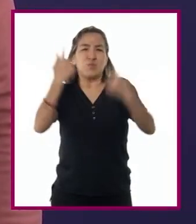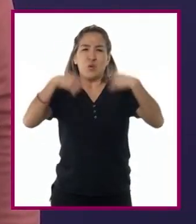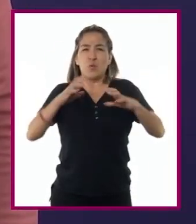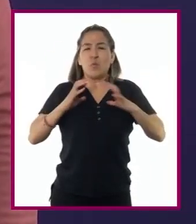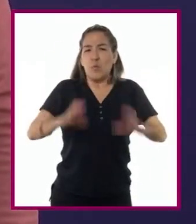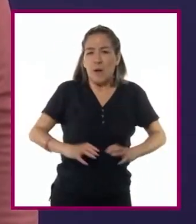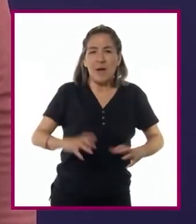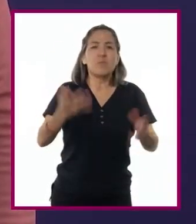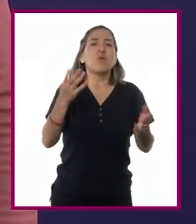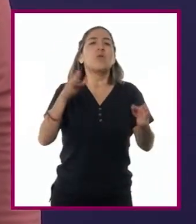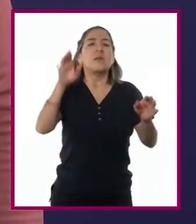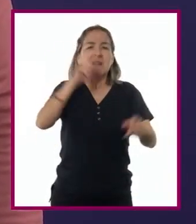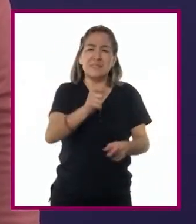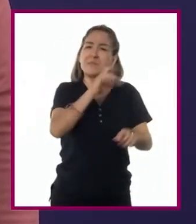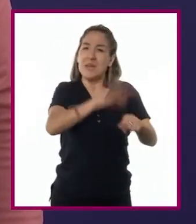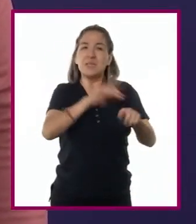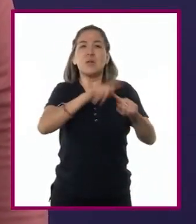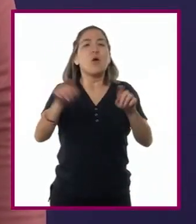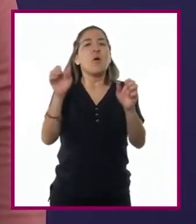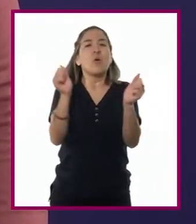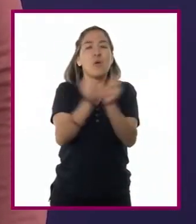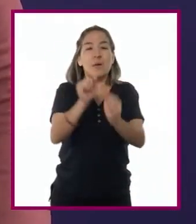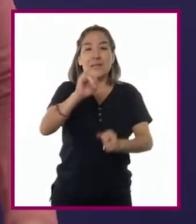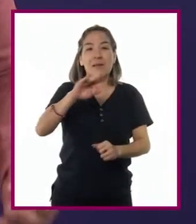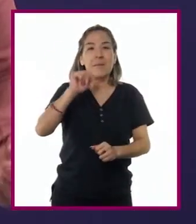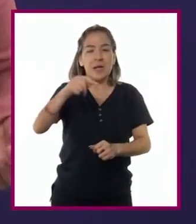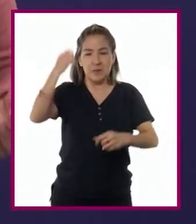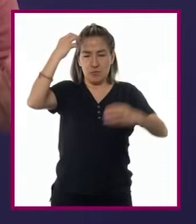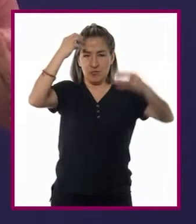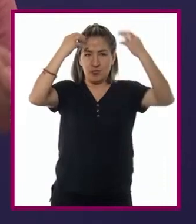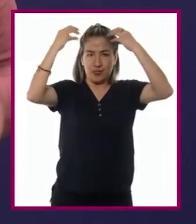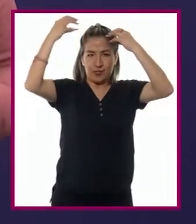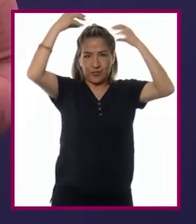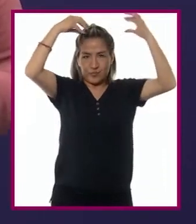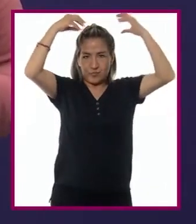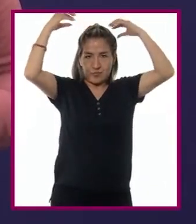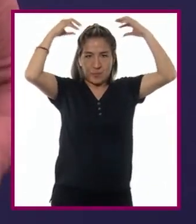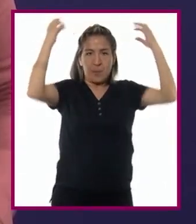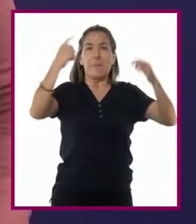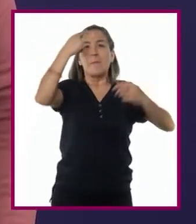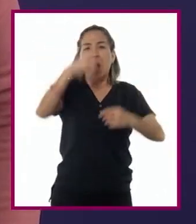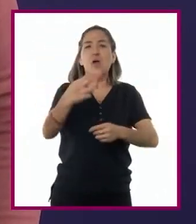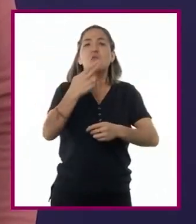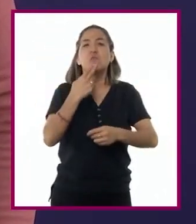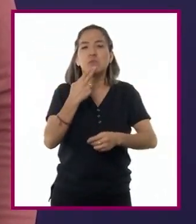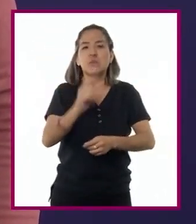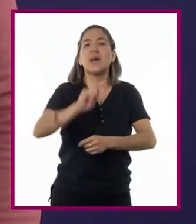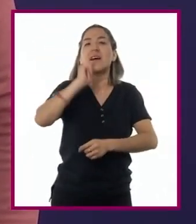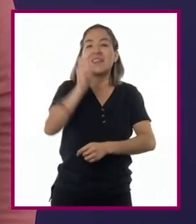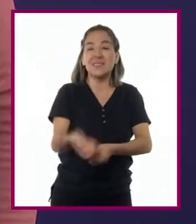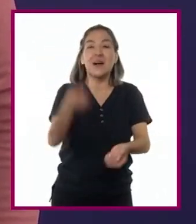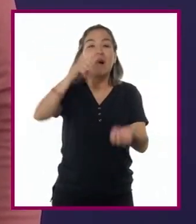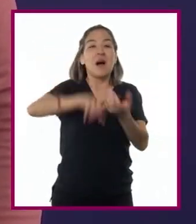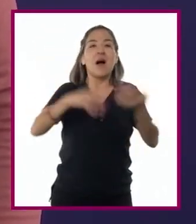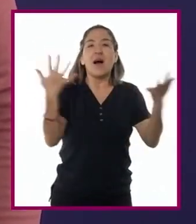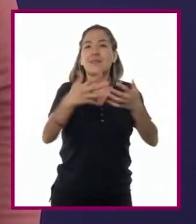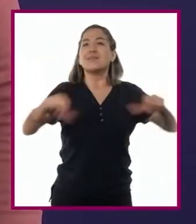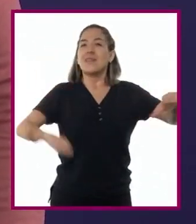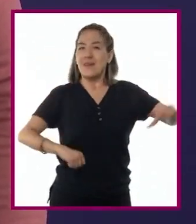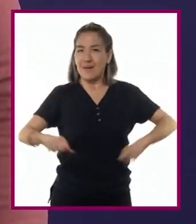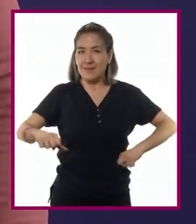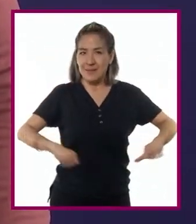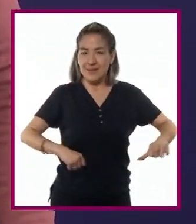Ideó dispositivos con imanes para curar, los cuales utilizaba en sesiones donde llevaba a cabo